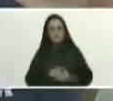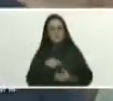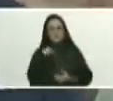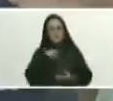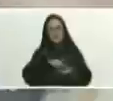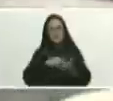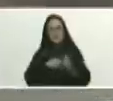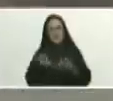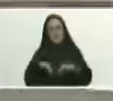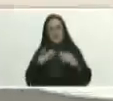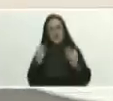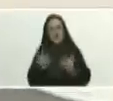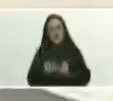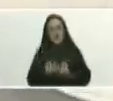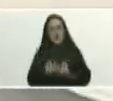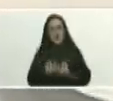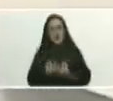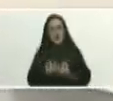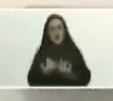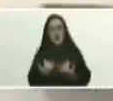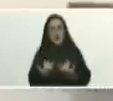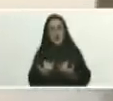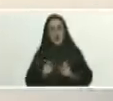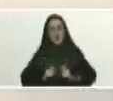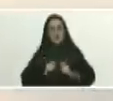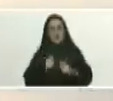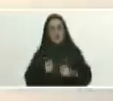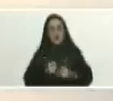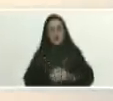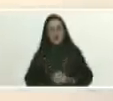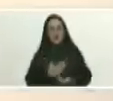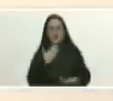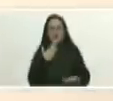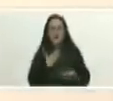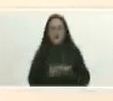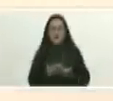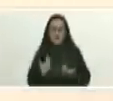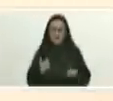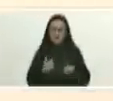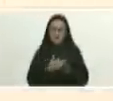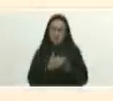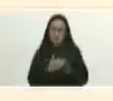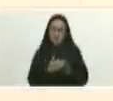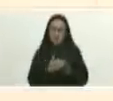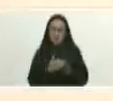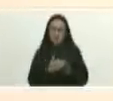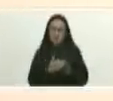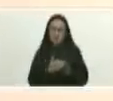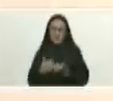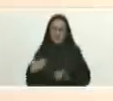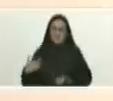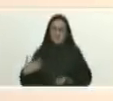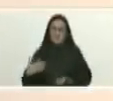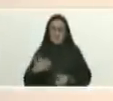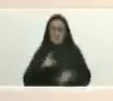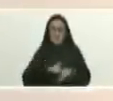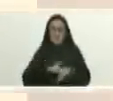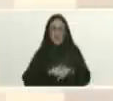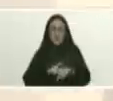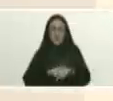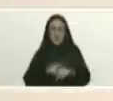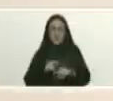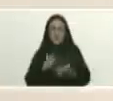hogar lo que se acaba, lo que nosotros estamos entregando en este momento. Gracias por su acompañamiento desde las primeras horas de aquel evento de